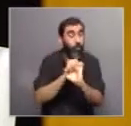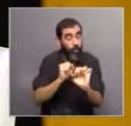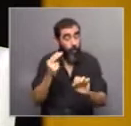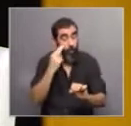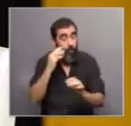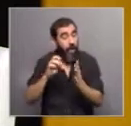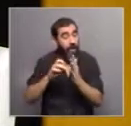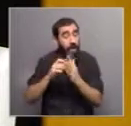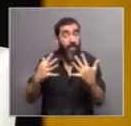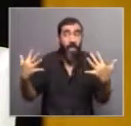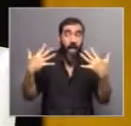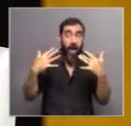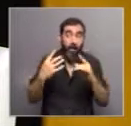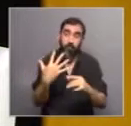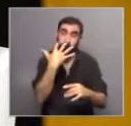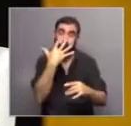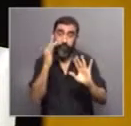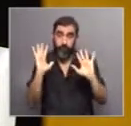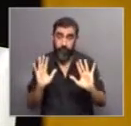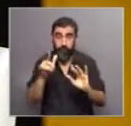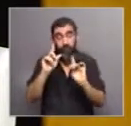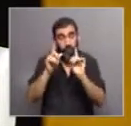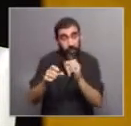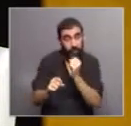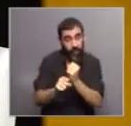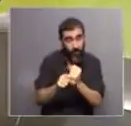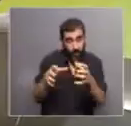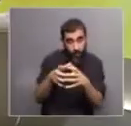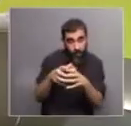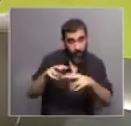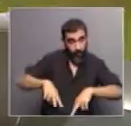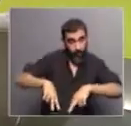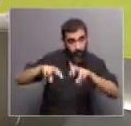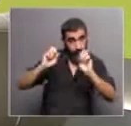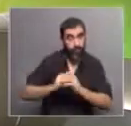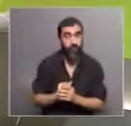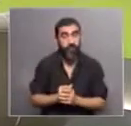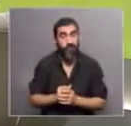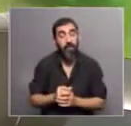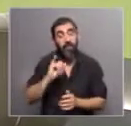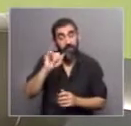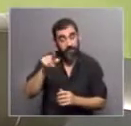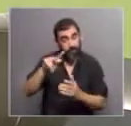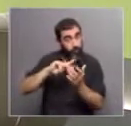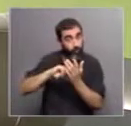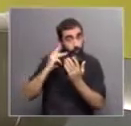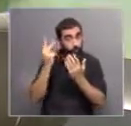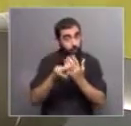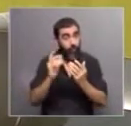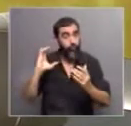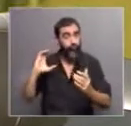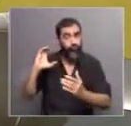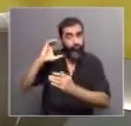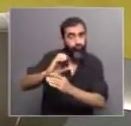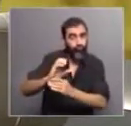definitiva, la calidad del aire que respiramos. Todo esto forma parte del trabajo de este equipo. Sí, este proyecto fue financiado